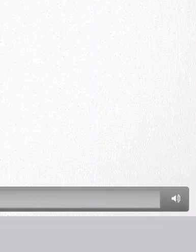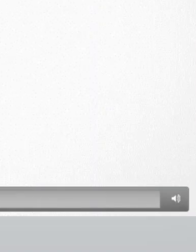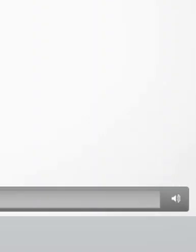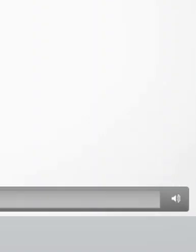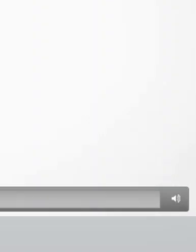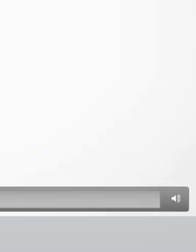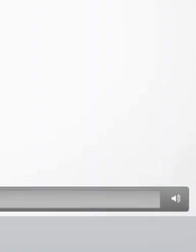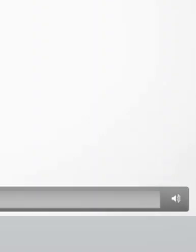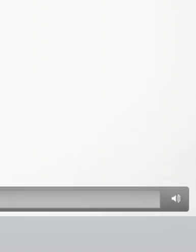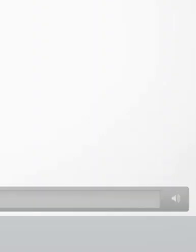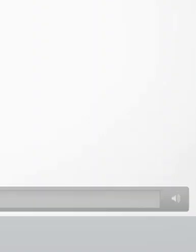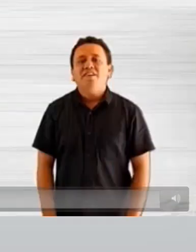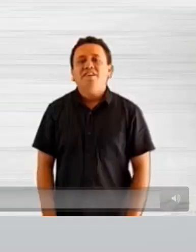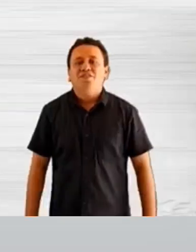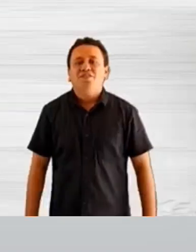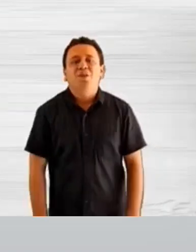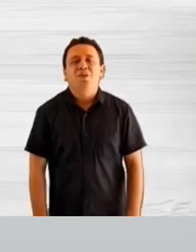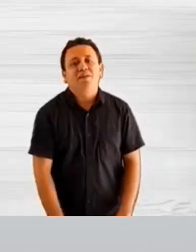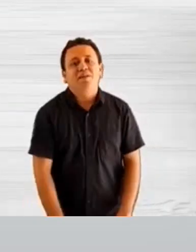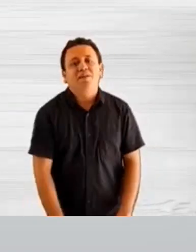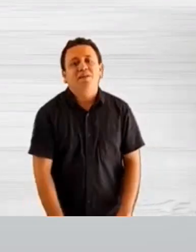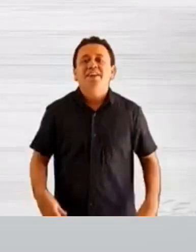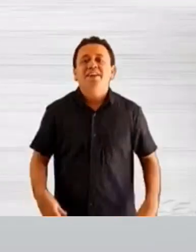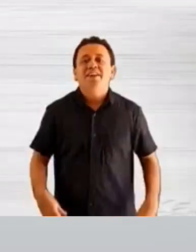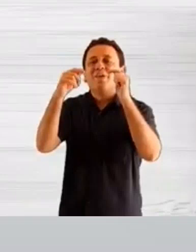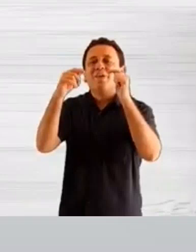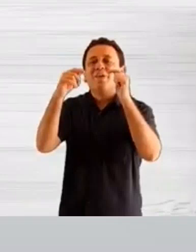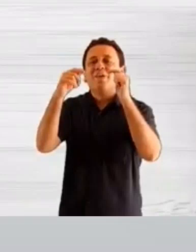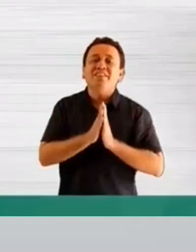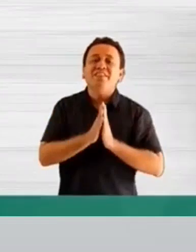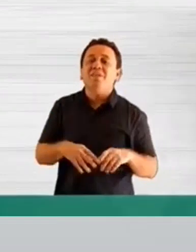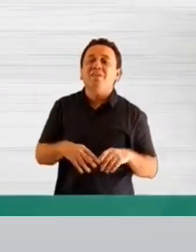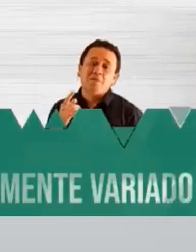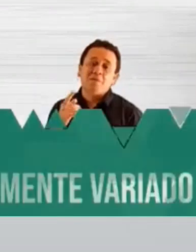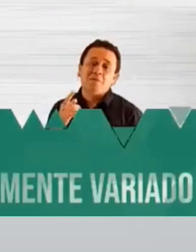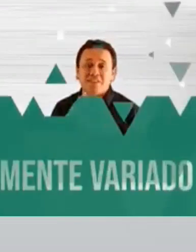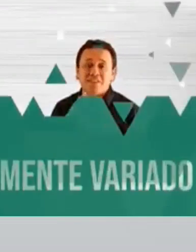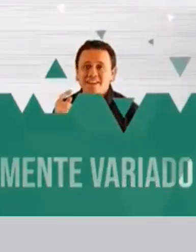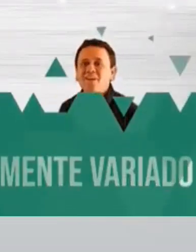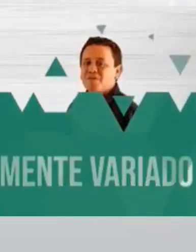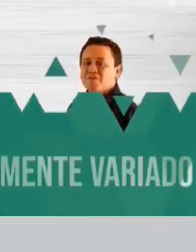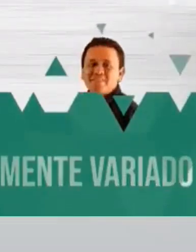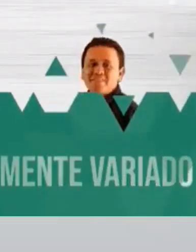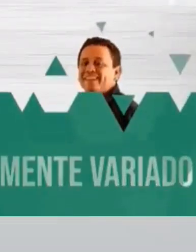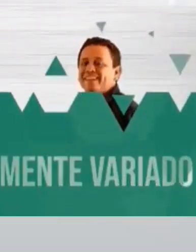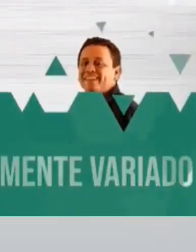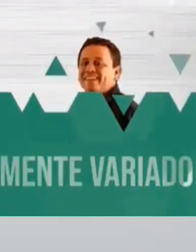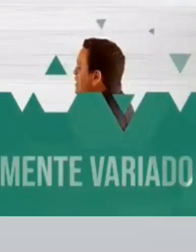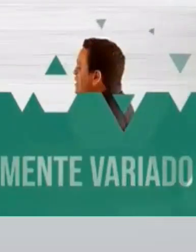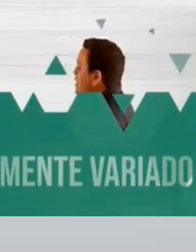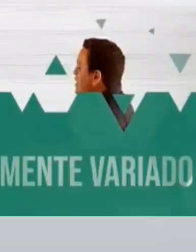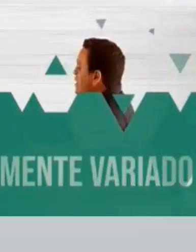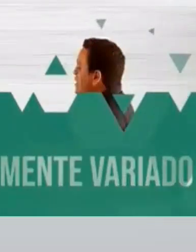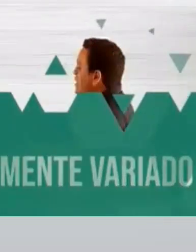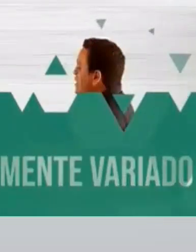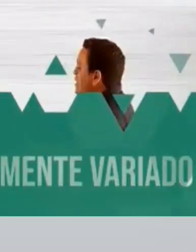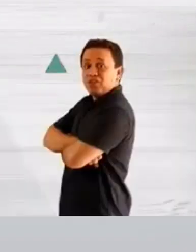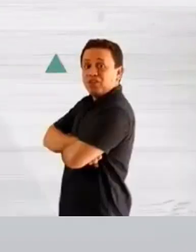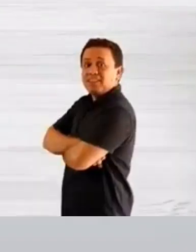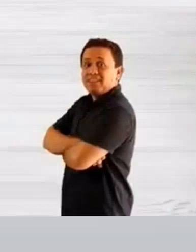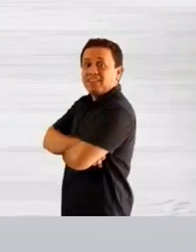avisa. Hola chicos, yo soy Jorge de Matemóvil y el día de hoy vamos a estudiar el movimiento rectilíneo uniformemente variado, o